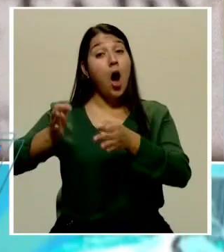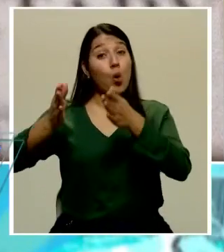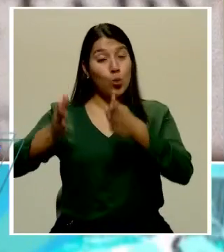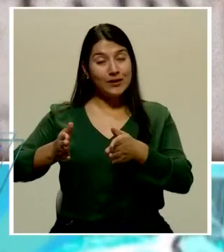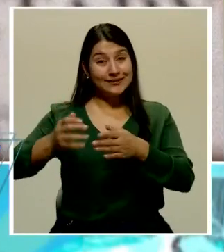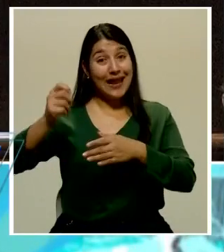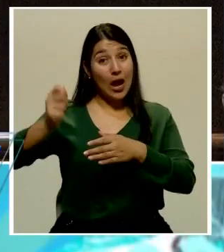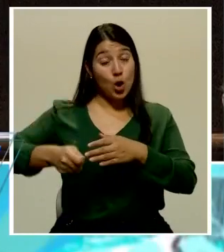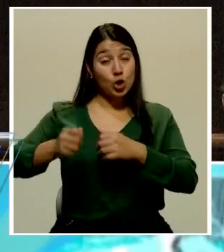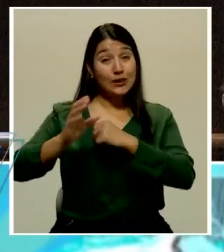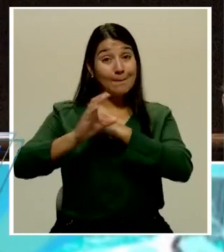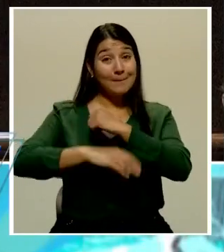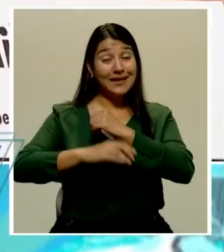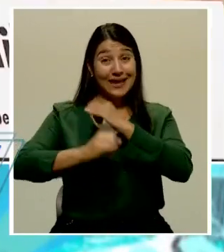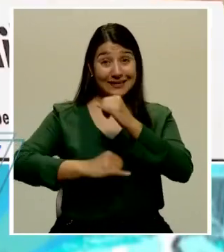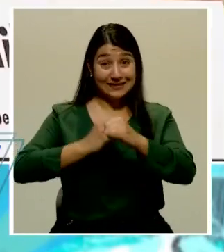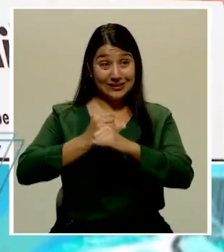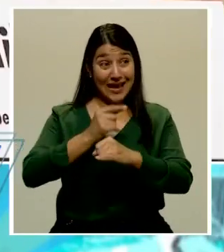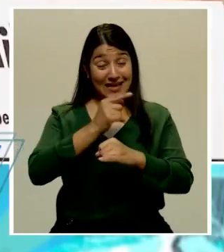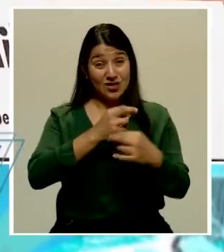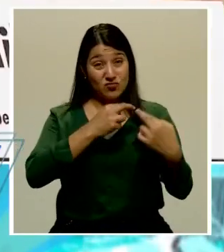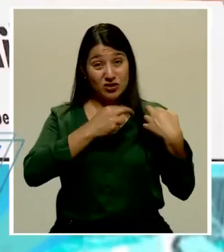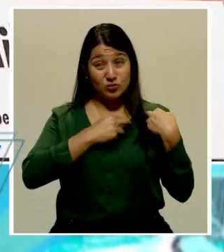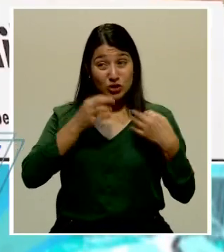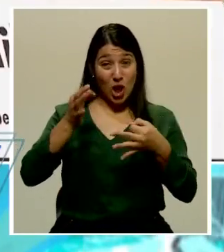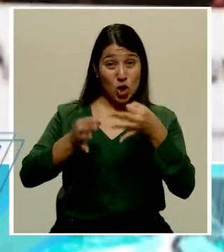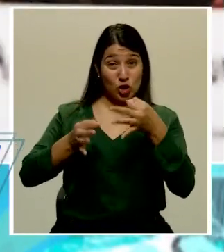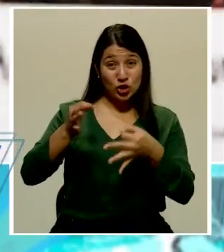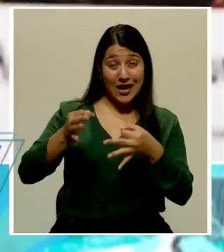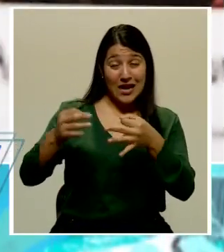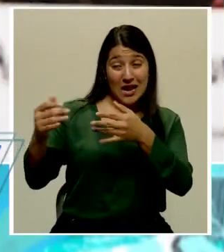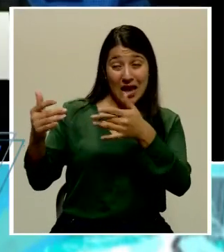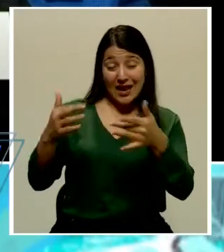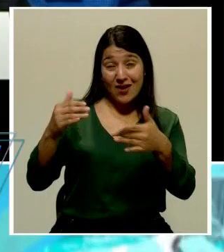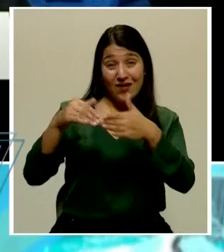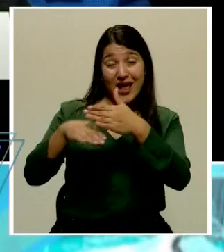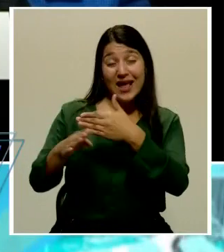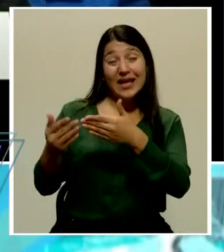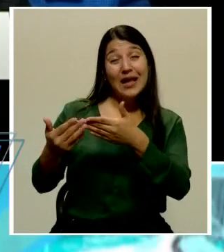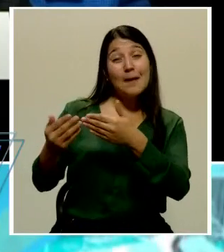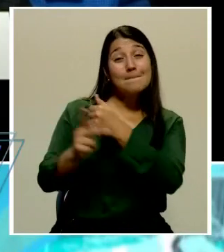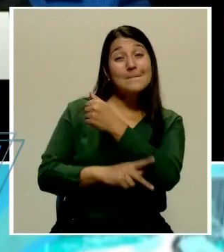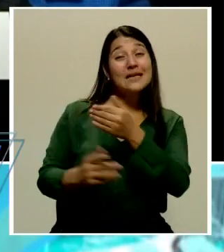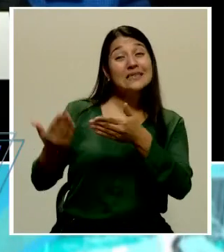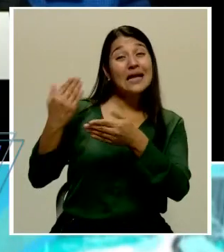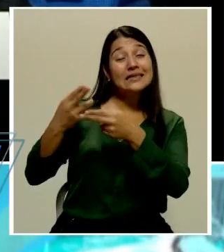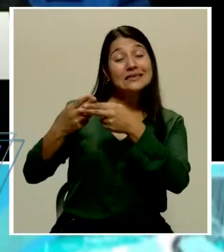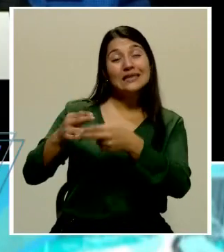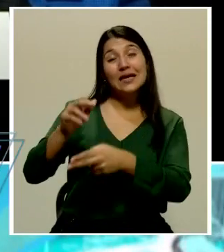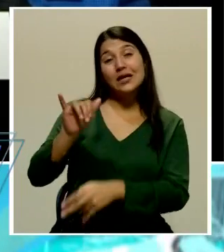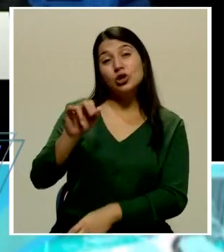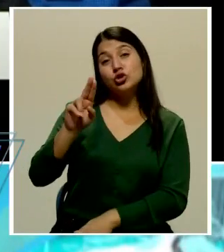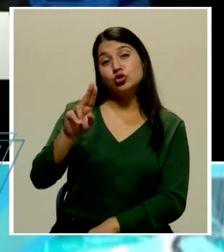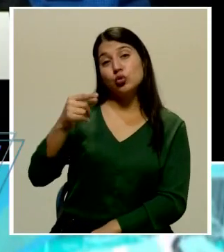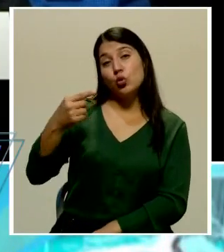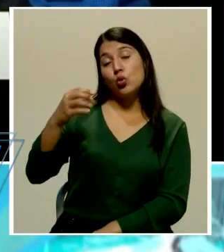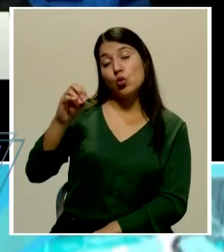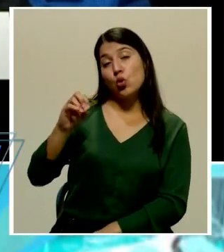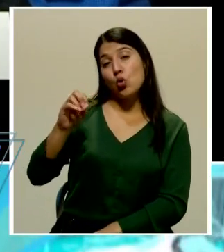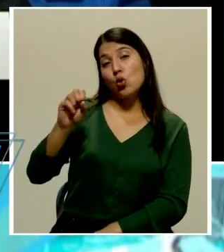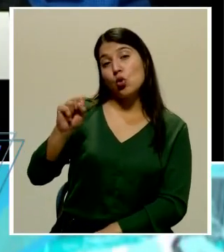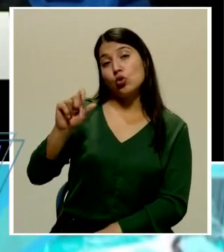le tocó juzgar los crímenes de guerra en la antigua Yugoslavia. Los crímenes se dieron entre el 93 y